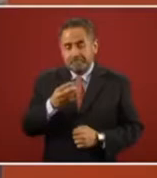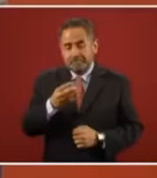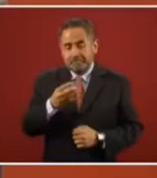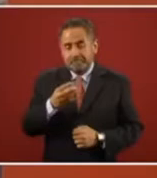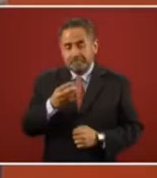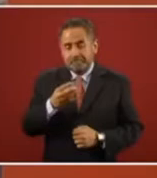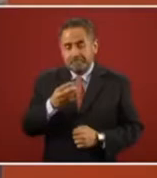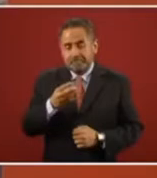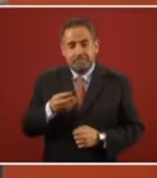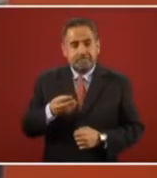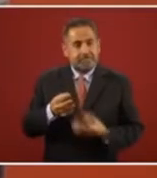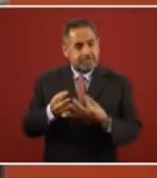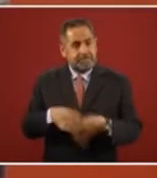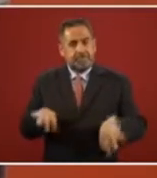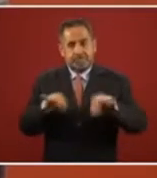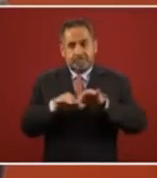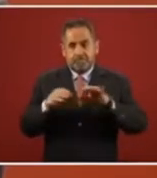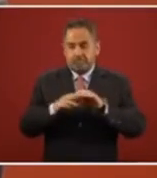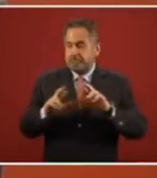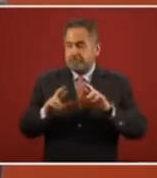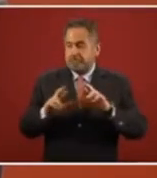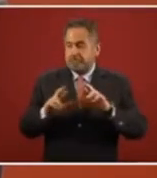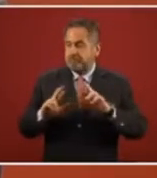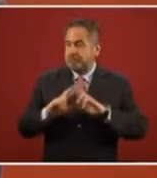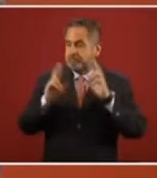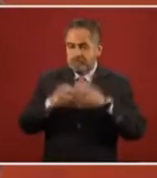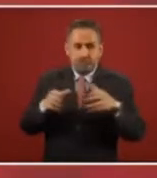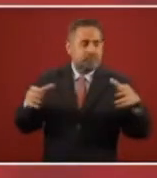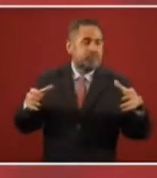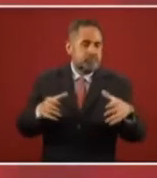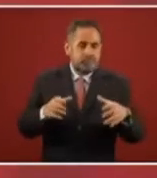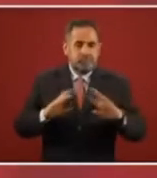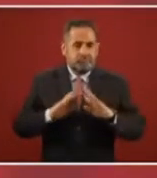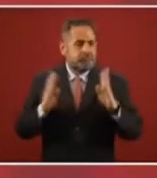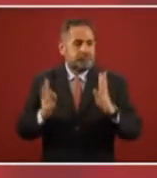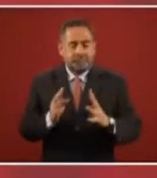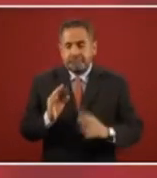informe la reunión de esmeril